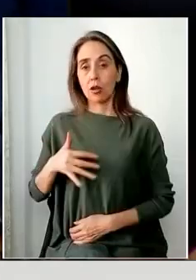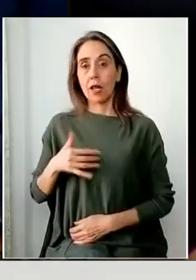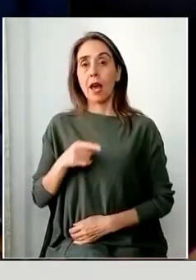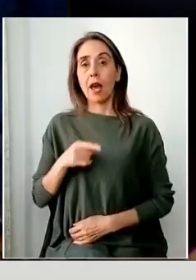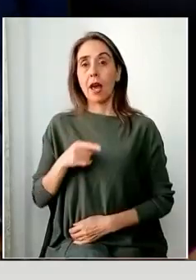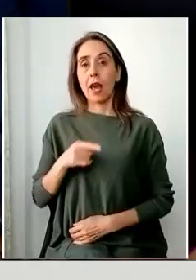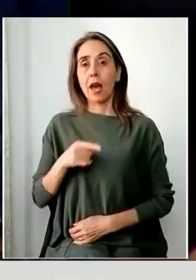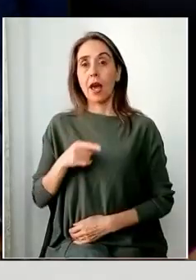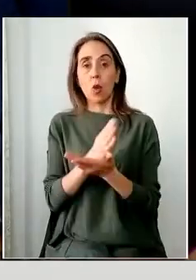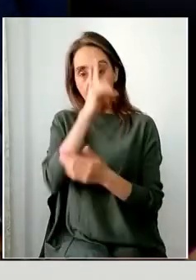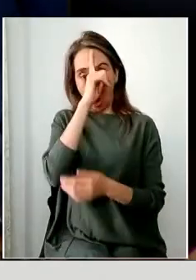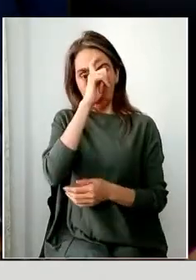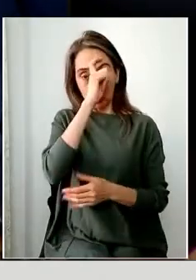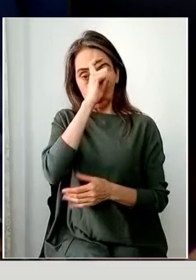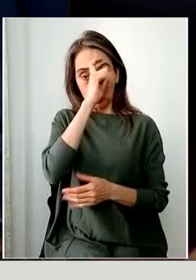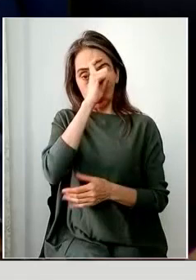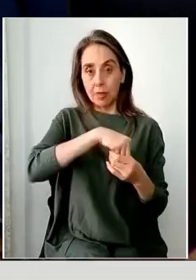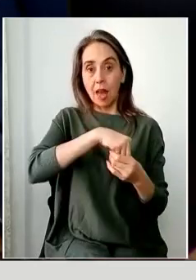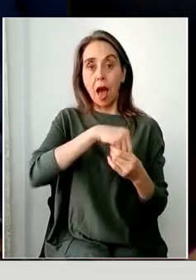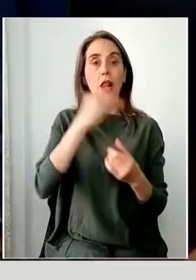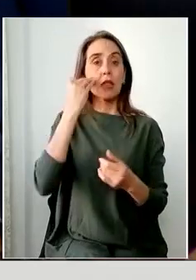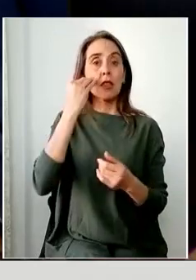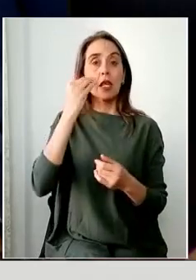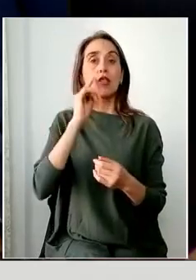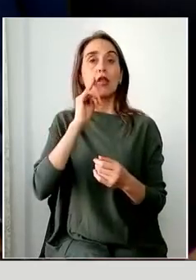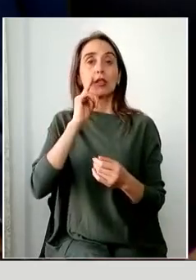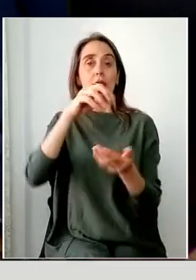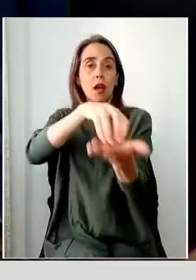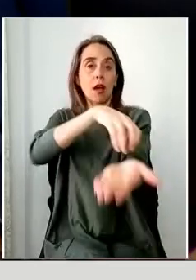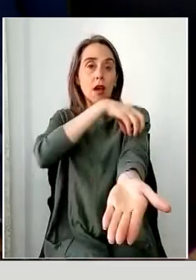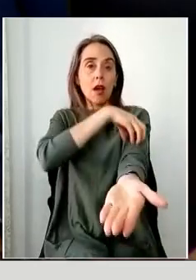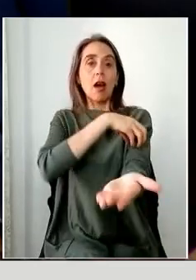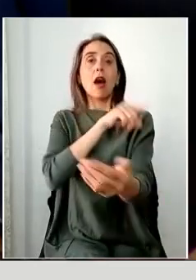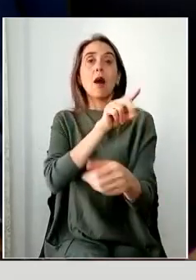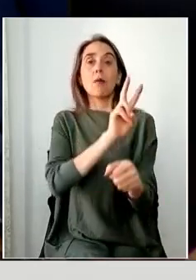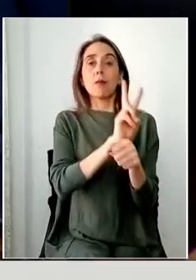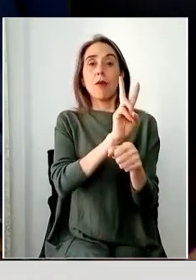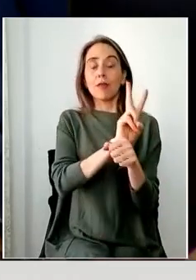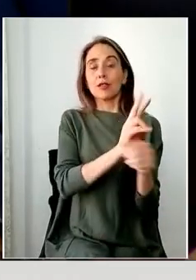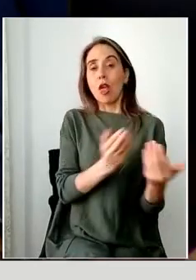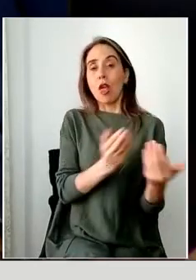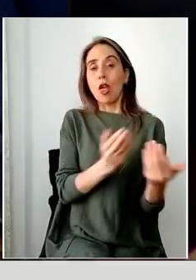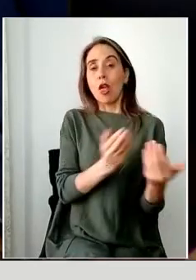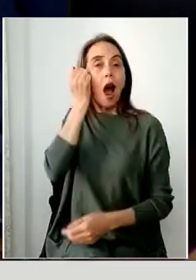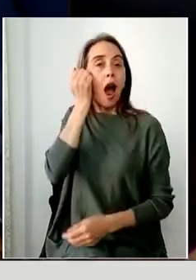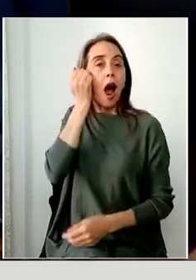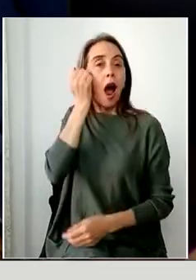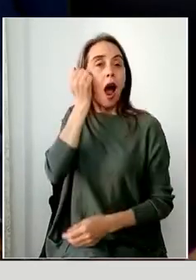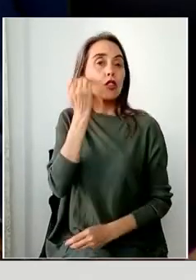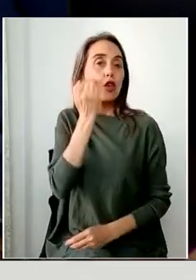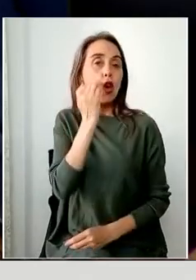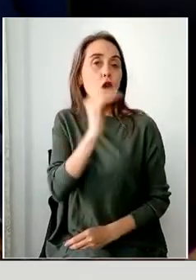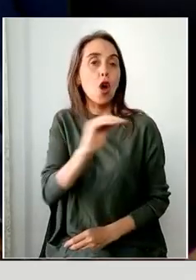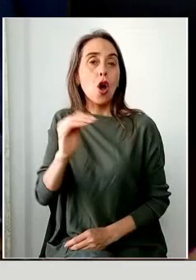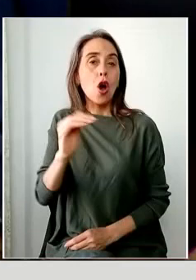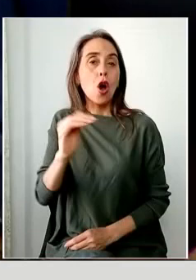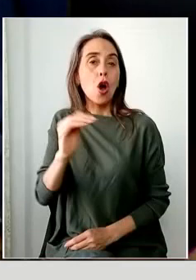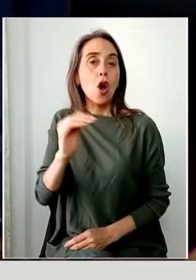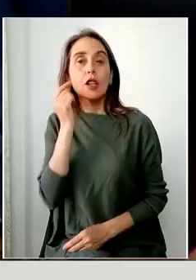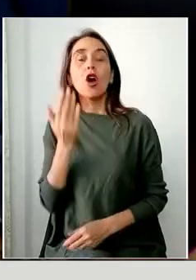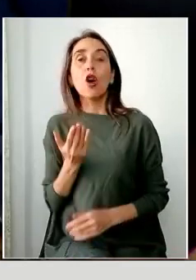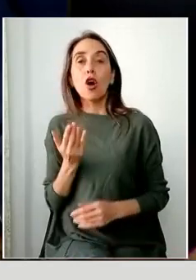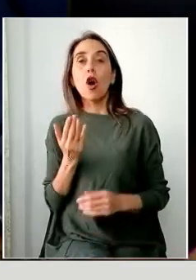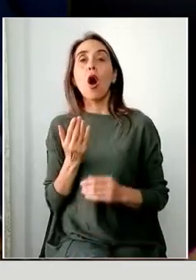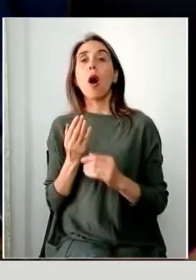los niños que están en los distintos hospitales, del cariño que le entregan los docentes a estos niños y niñas, de cómo se involucran con las